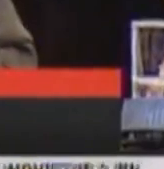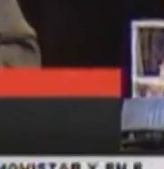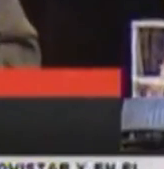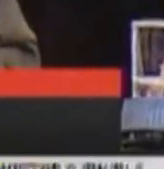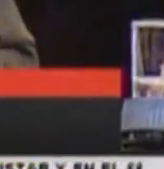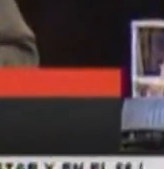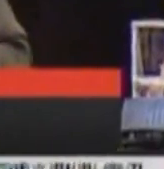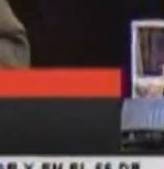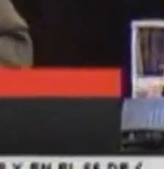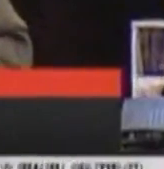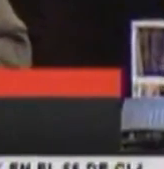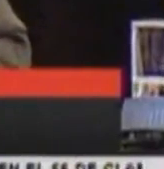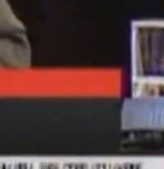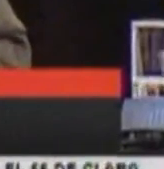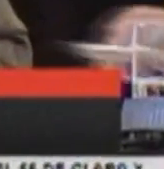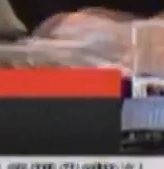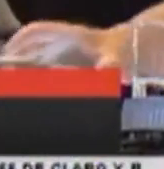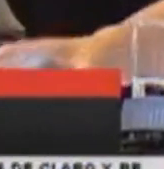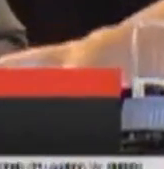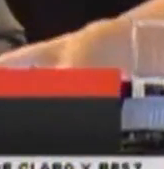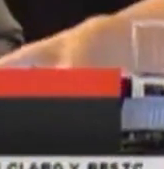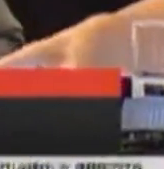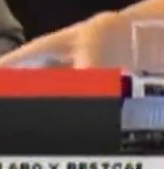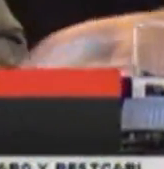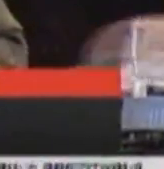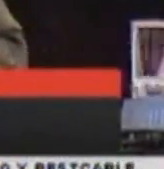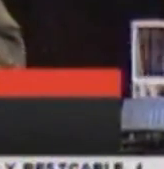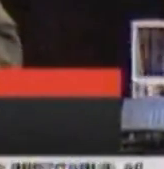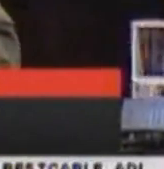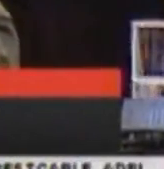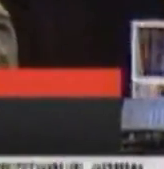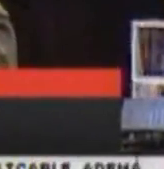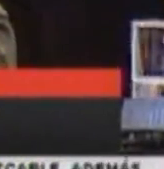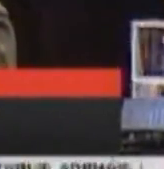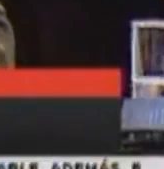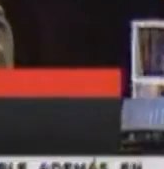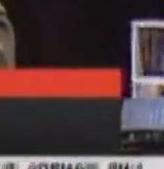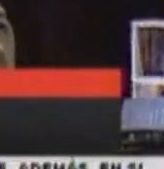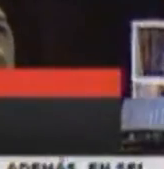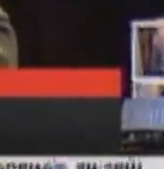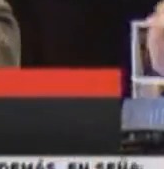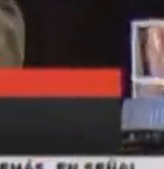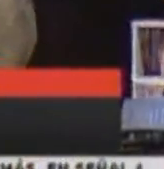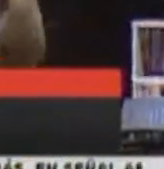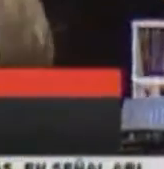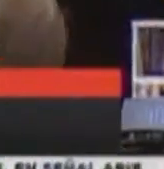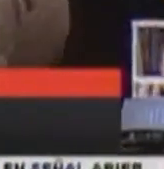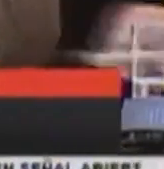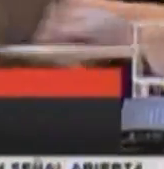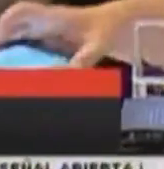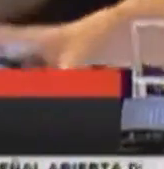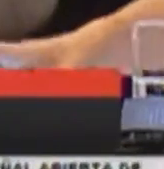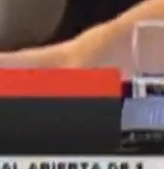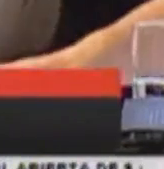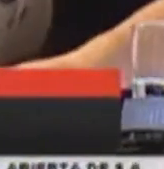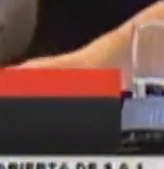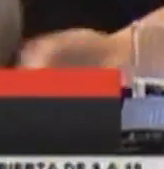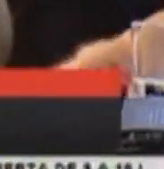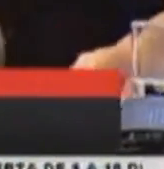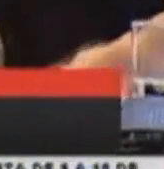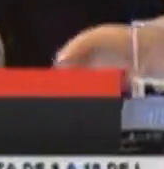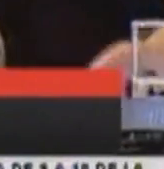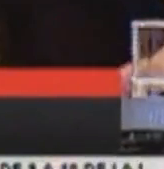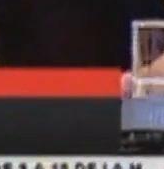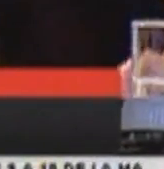la OCDE, la OCE, que es compras del Estado, ya aceptó usar, antes no sé si saben, pero era una locura para